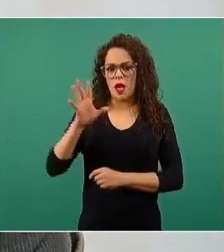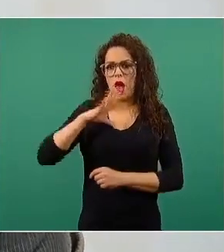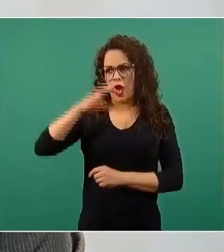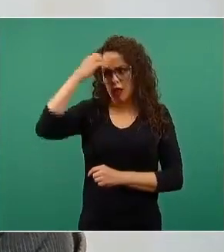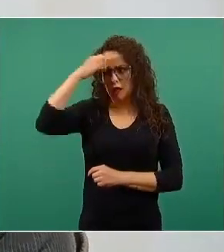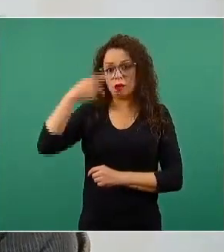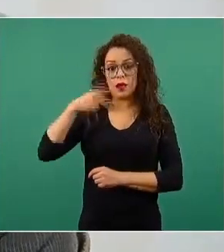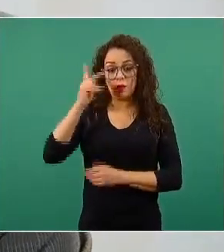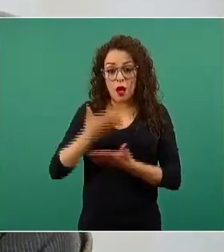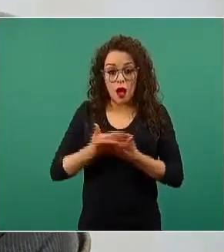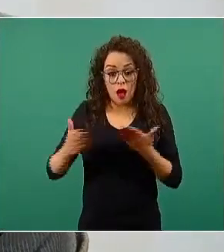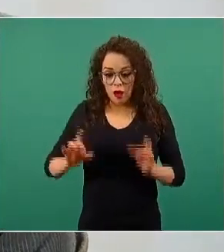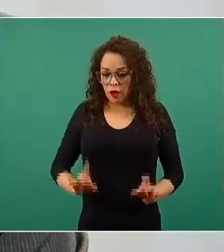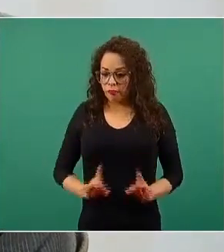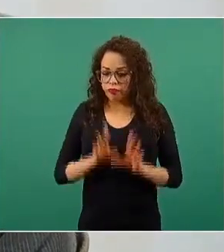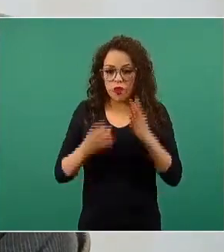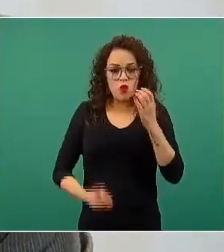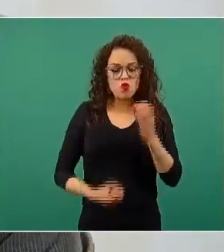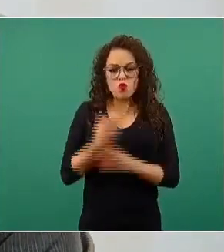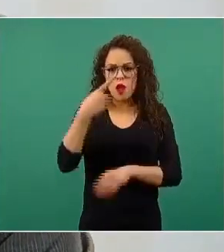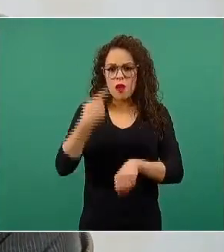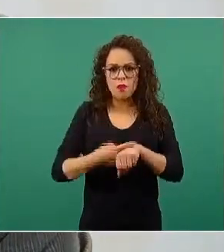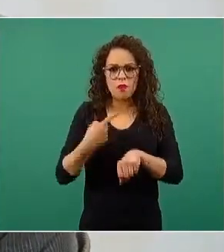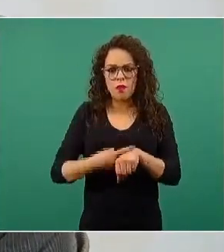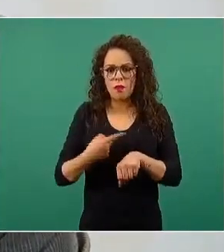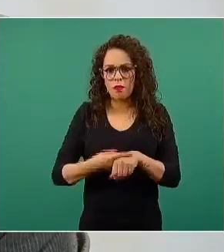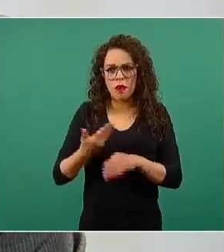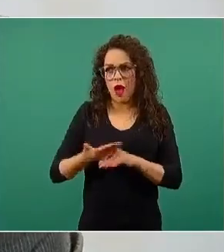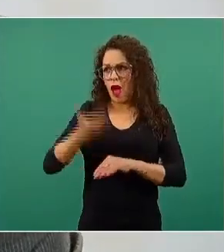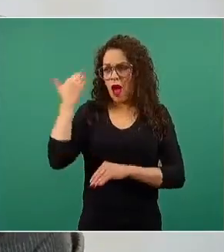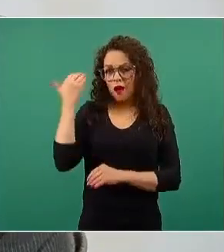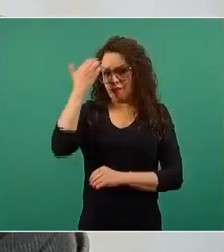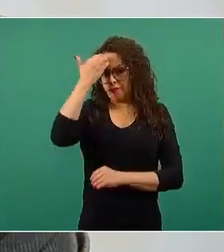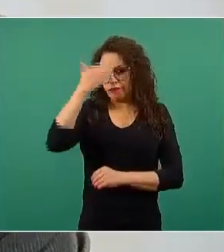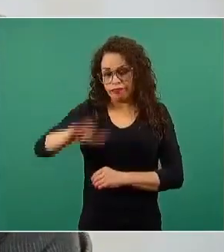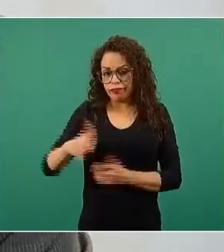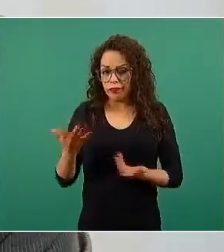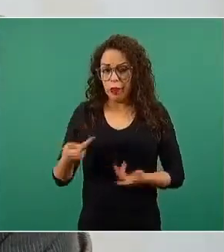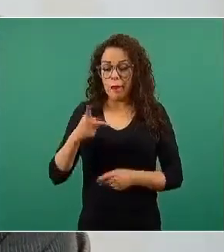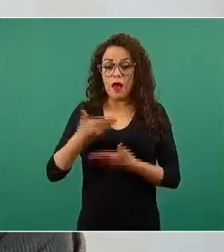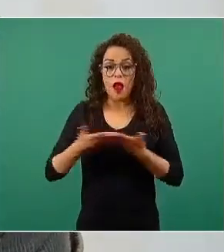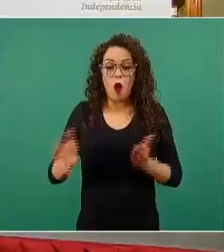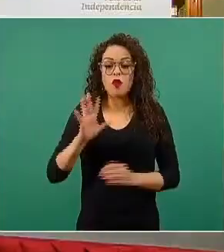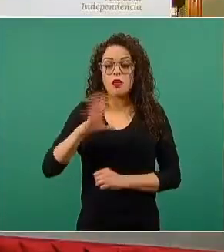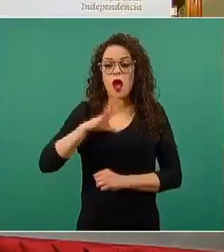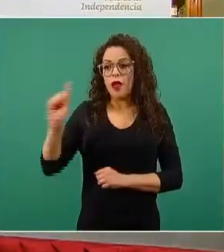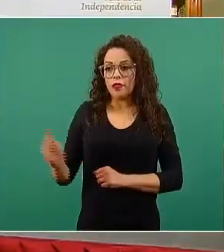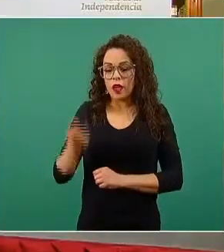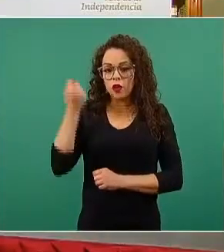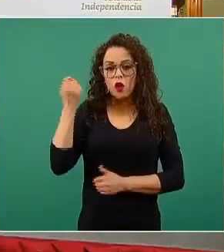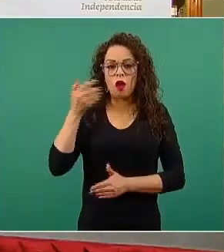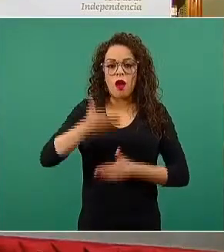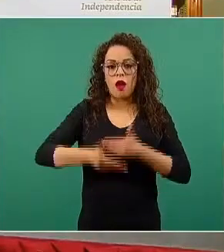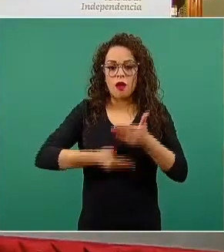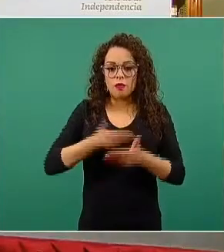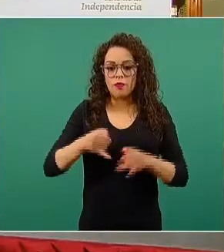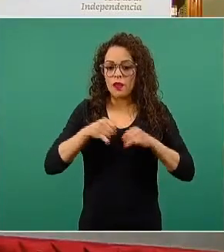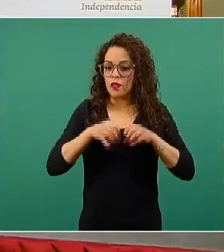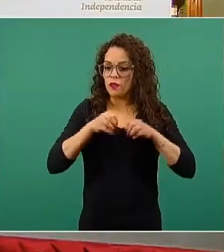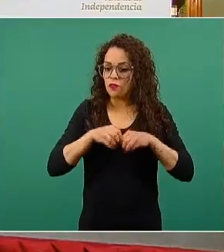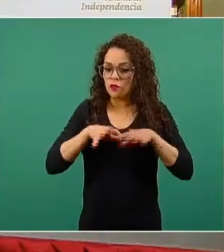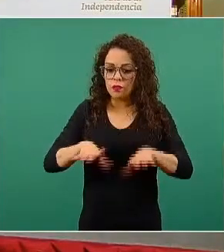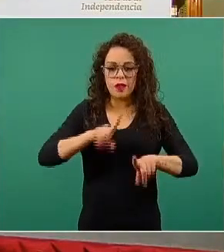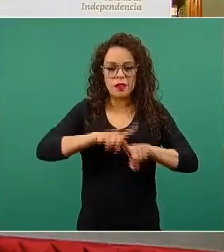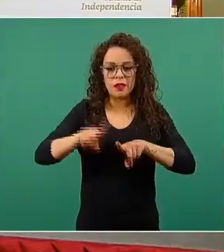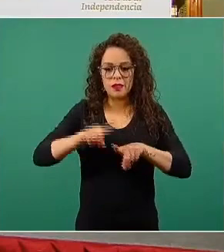nueva enfermedad. Y eso no deja de ser un reto por las dimensiones, por el avance tecnológico, el avance de la información. La infodemia fue un reto